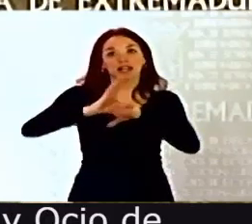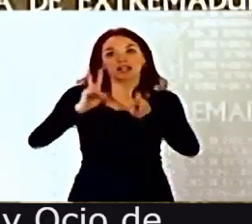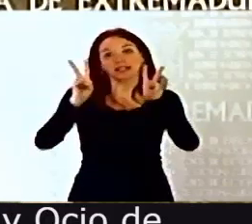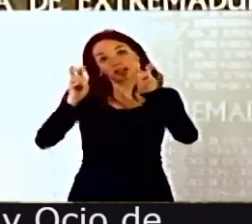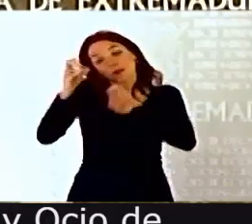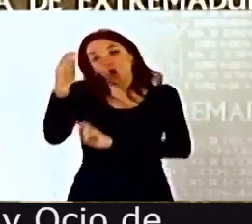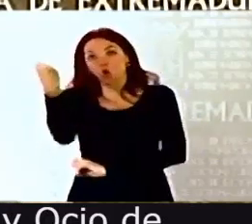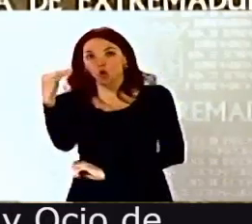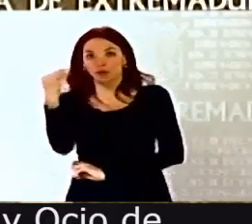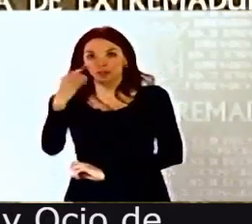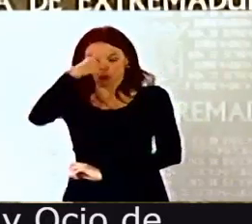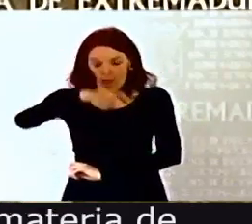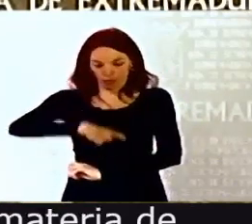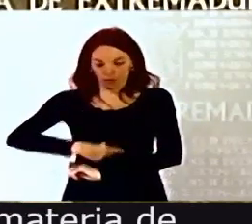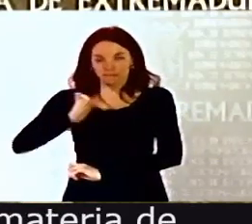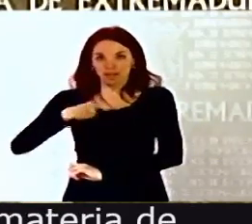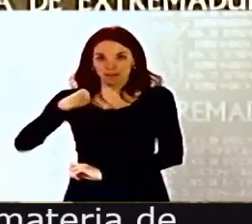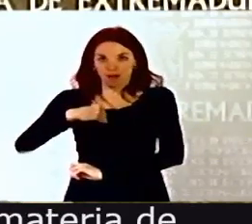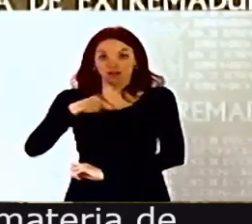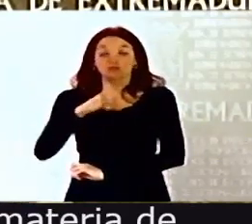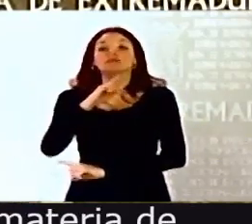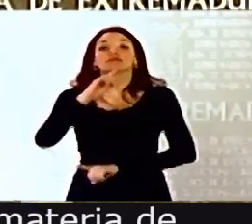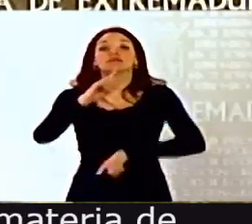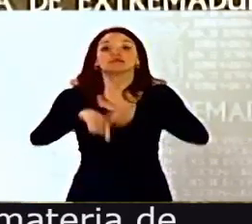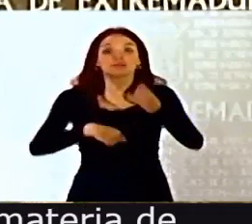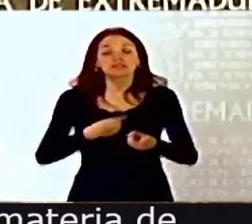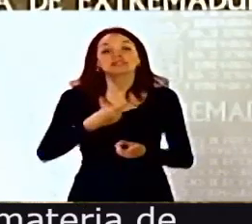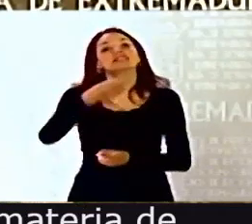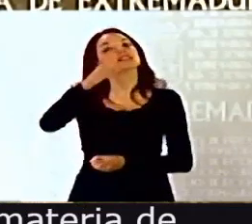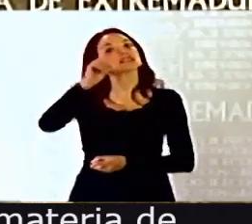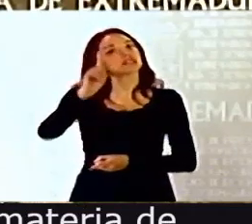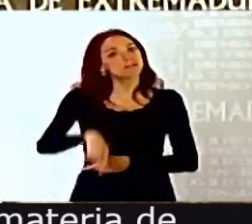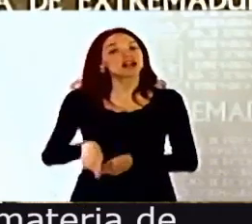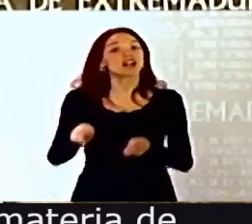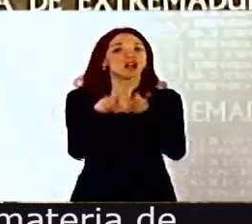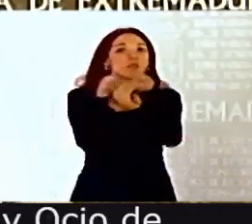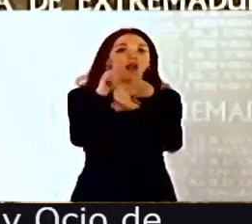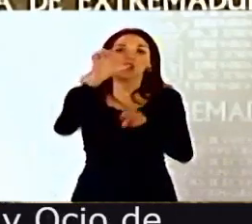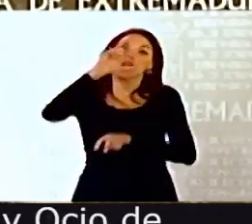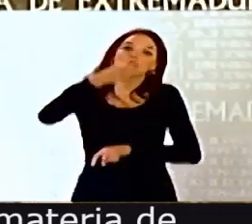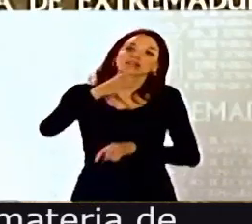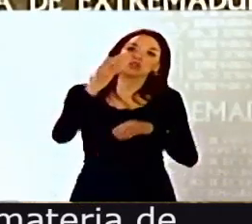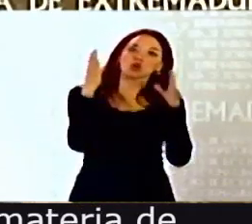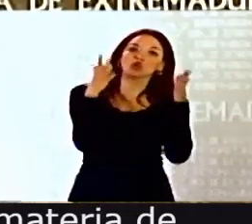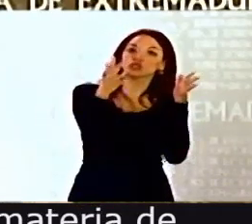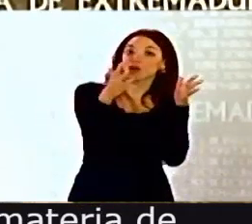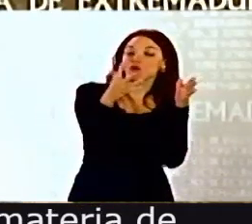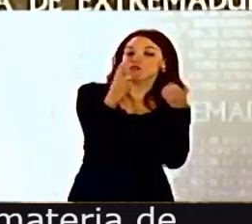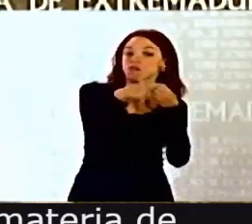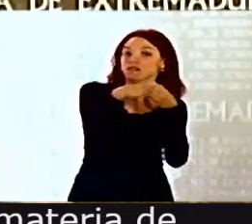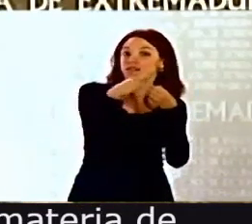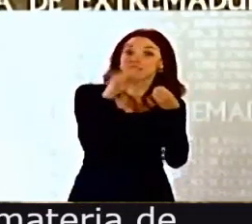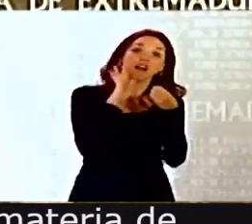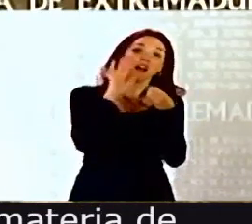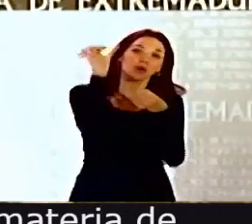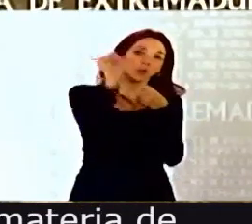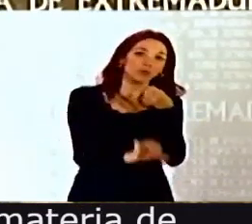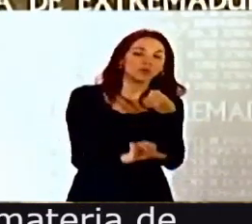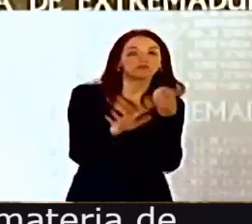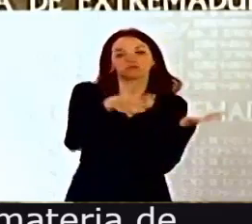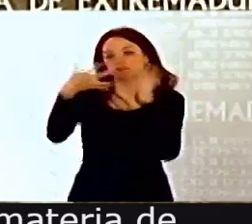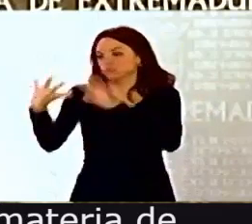es quien les habla, y formarán parte de él, como ya lo formaban en el extinto Consejo de Convivencia y Ocio, pues todos estos entes que estamos implicados en